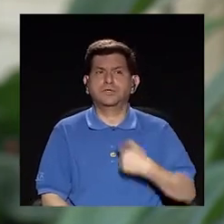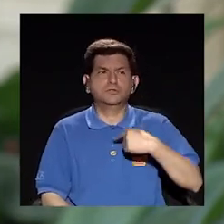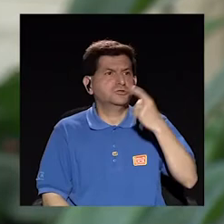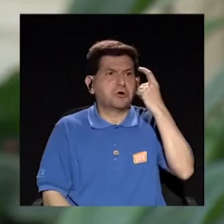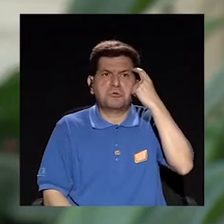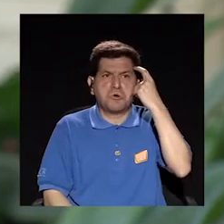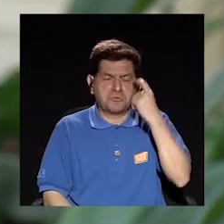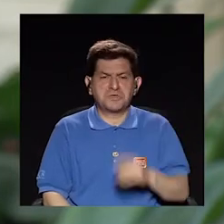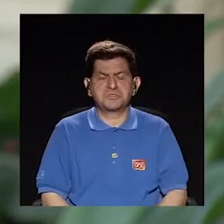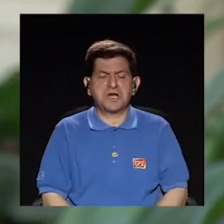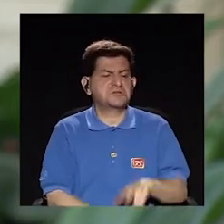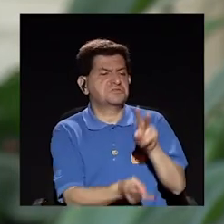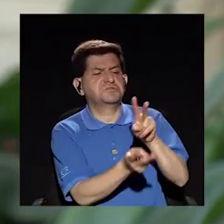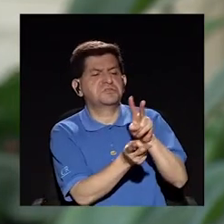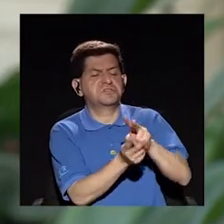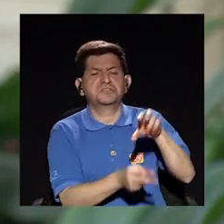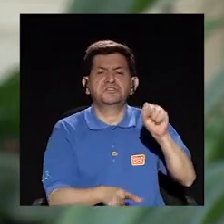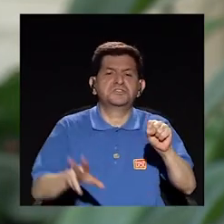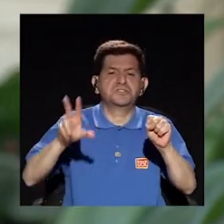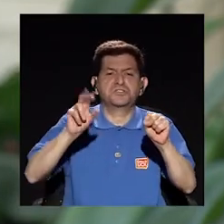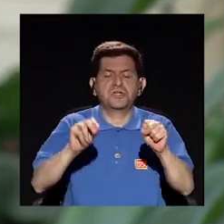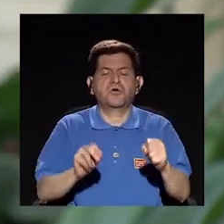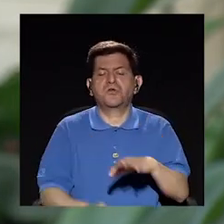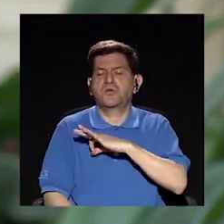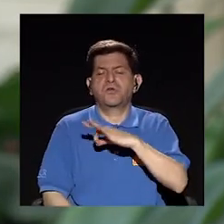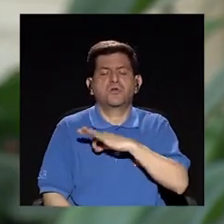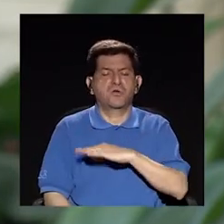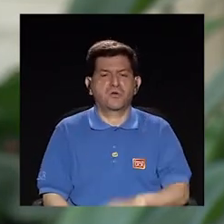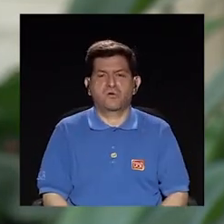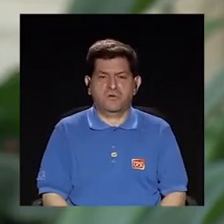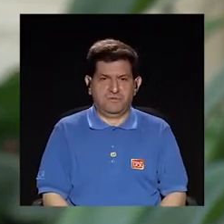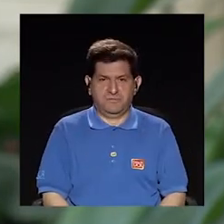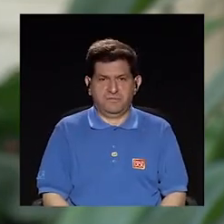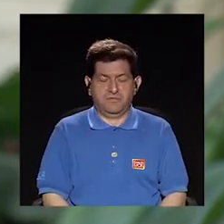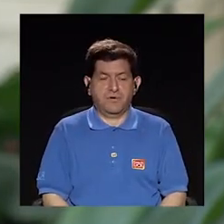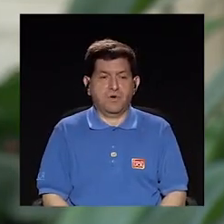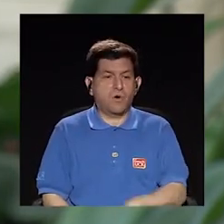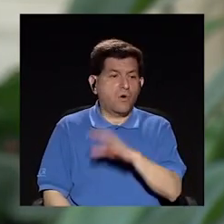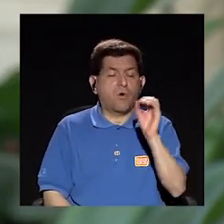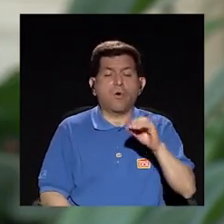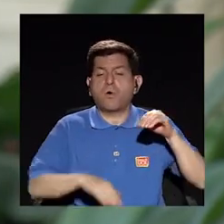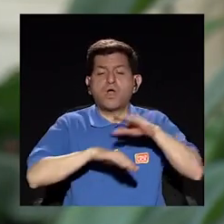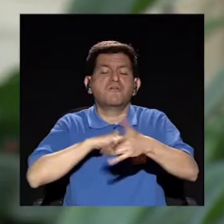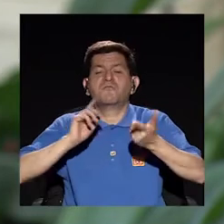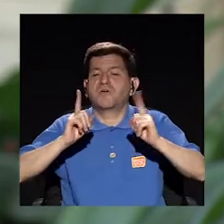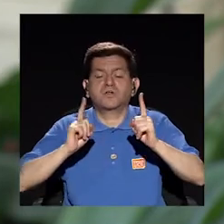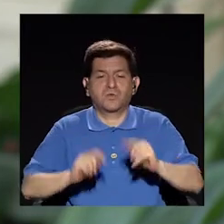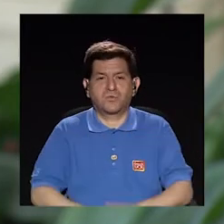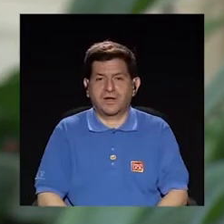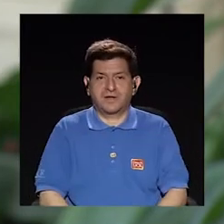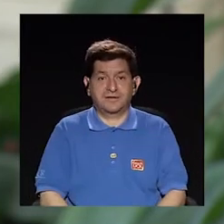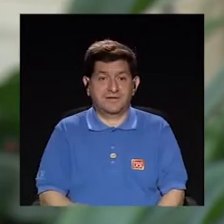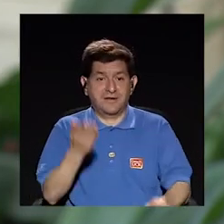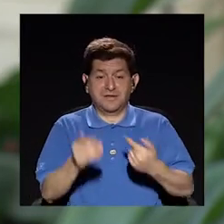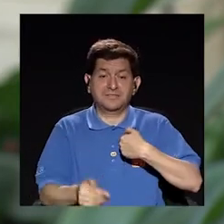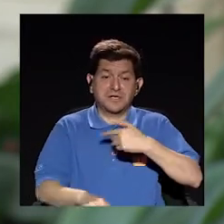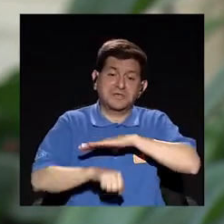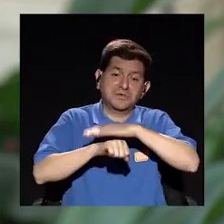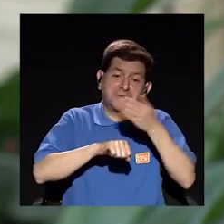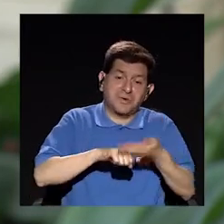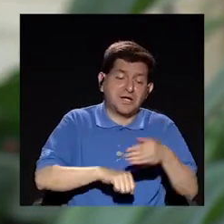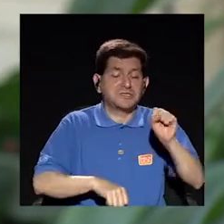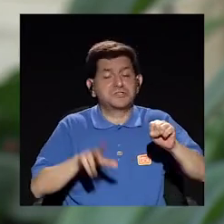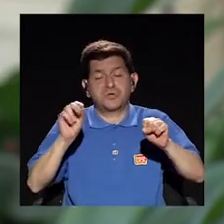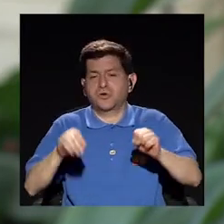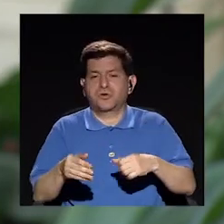No voy a pensar si el tener relaciones sexuales o no me beneficia, no me beneficia, cuáles son las consecuencias, ¿verdad? ¿Puedo quedar